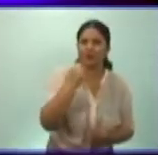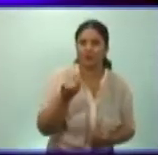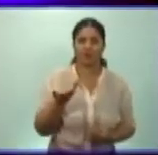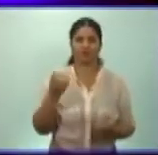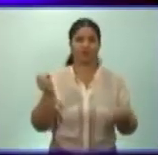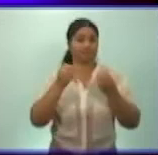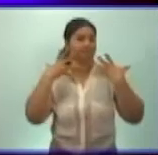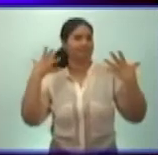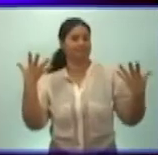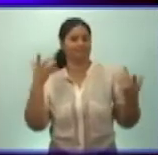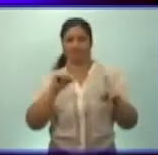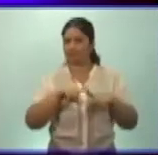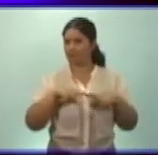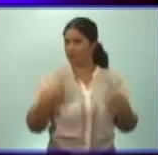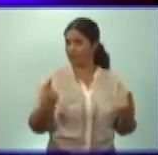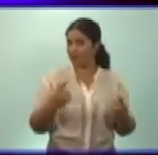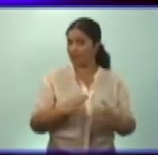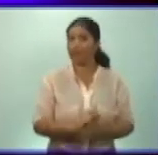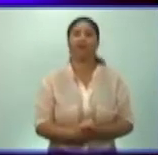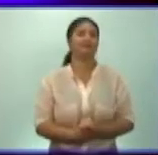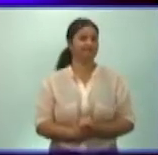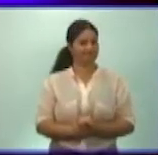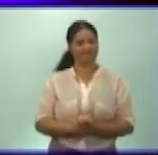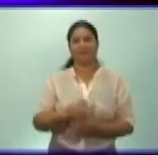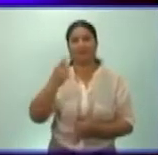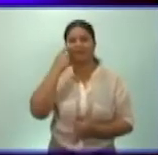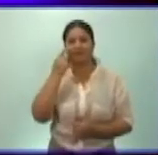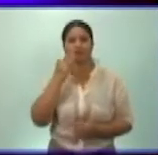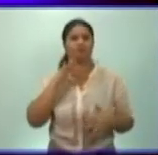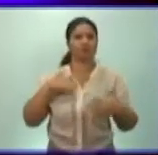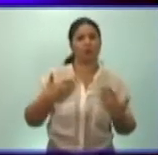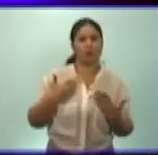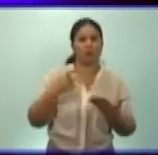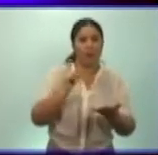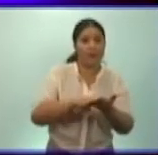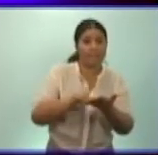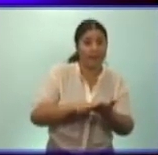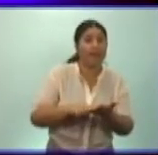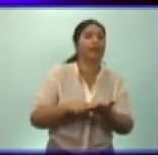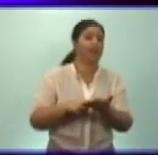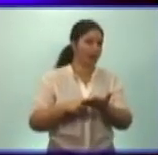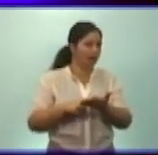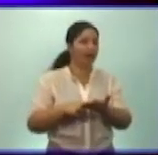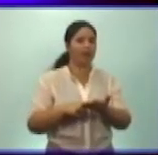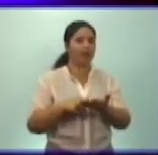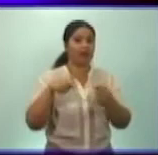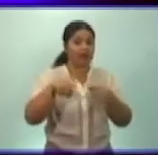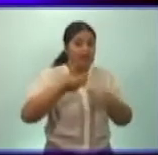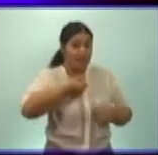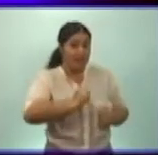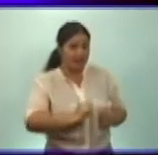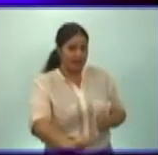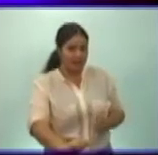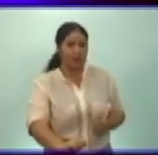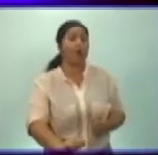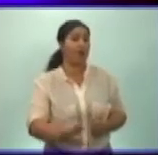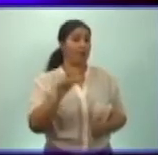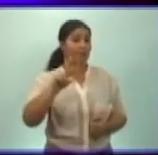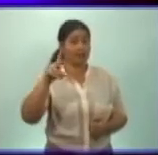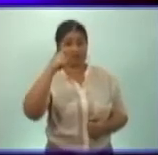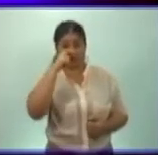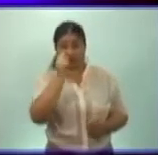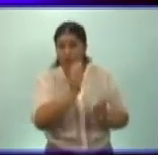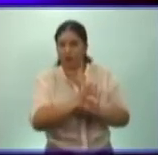cuán problemática para un padre pudiera ser la decisión de su hijo a los 22 años de dedicarse por el incierto